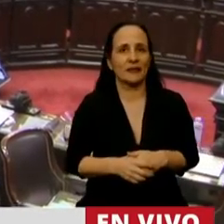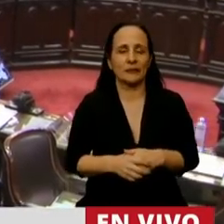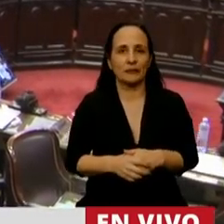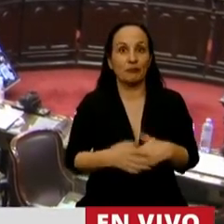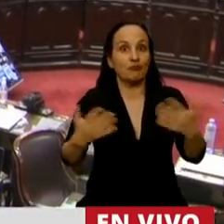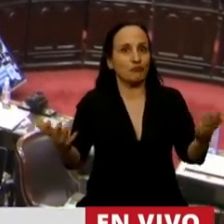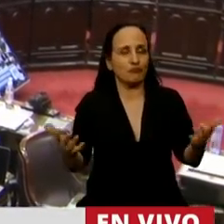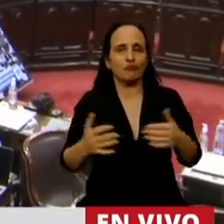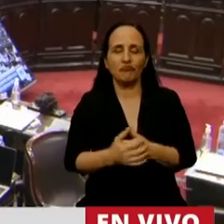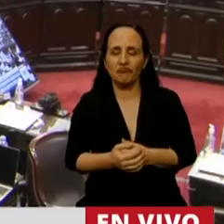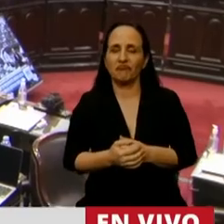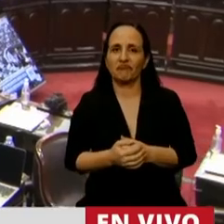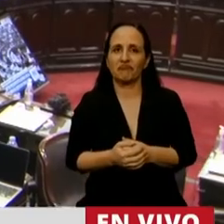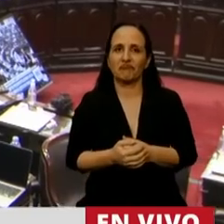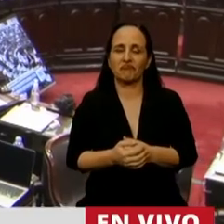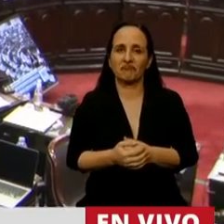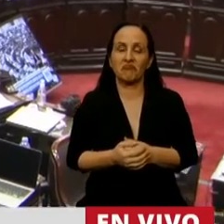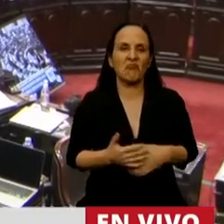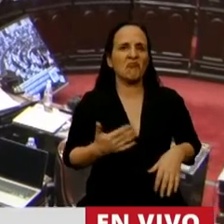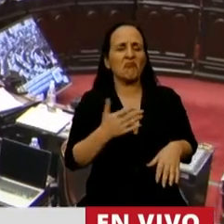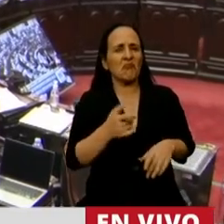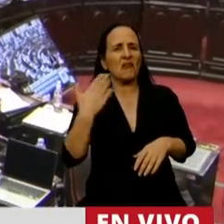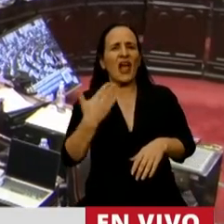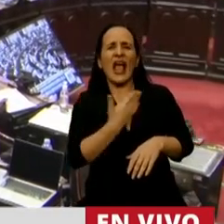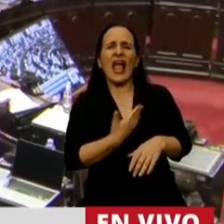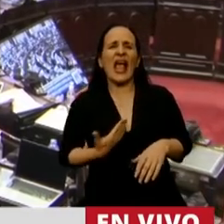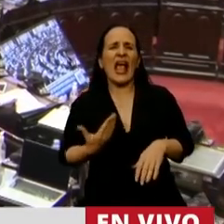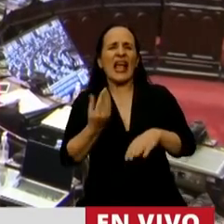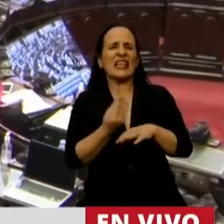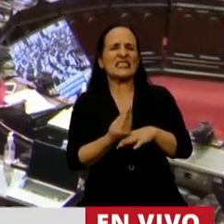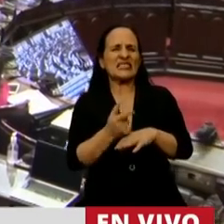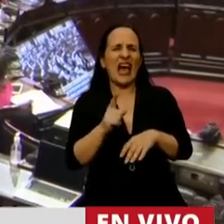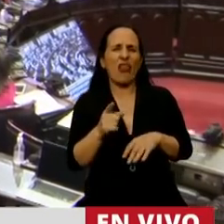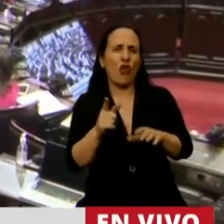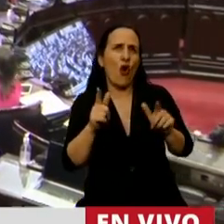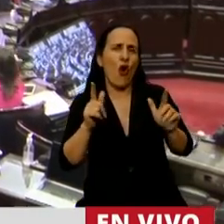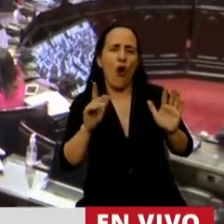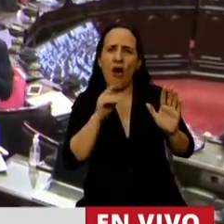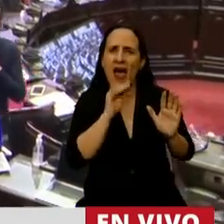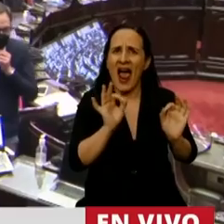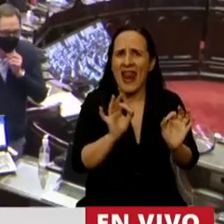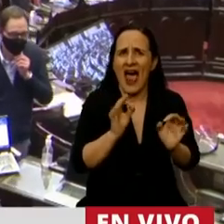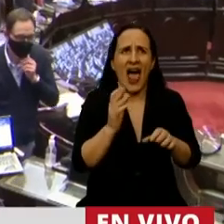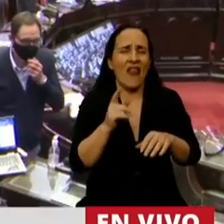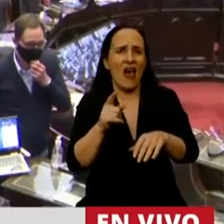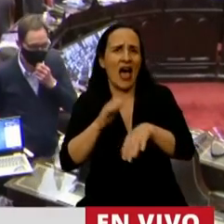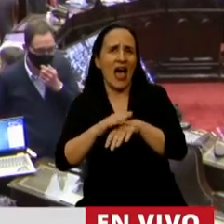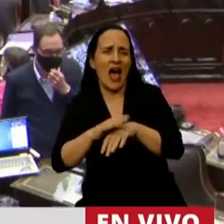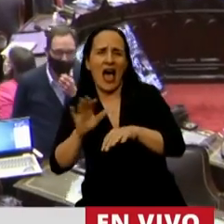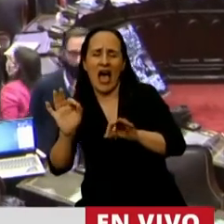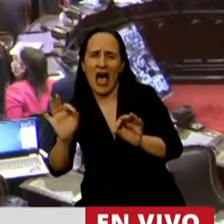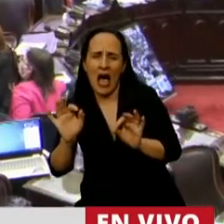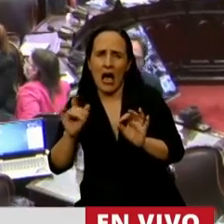veníamos del estado ausente de un estado ausente que era responsable de todo el estado responsable nos